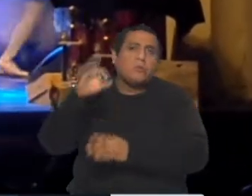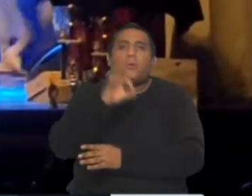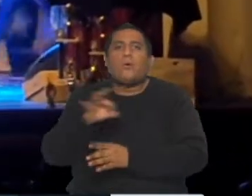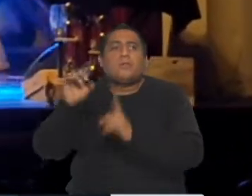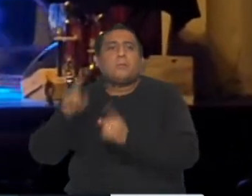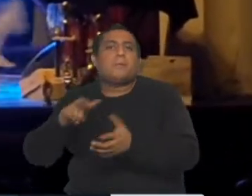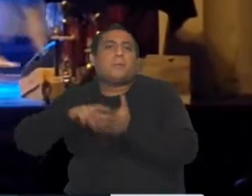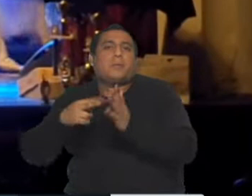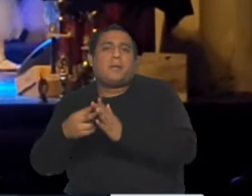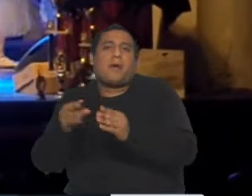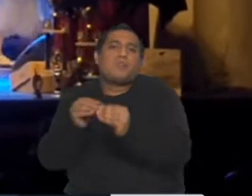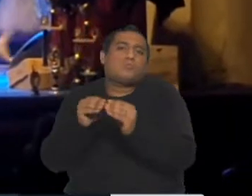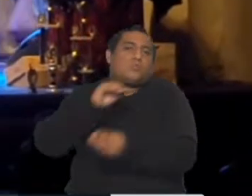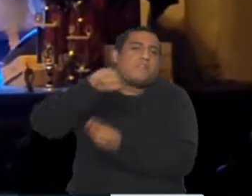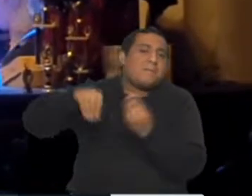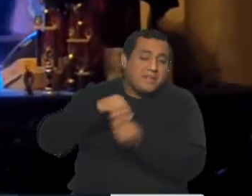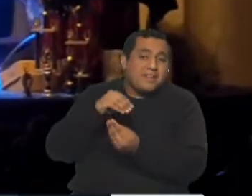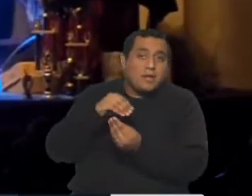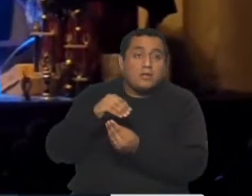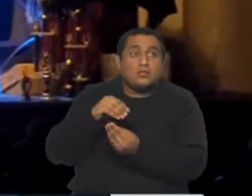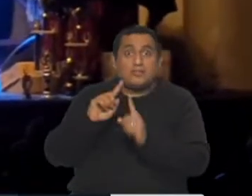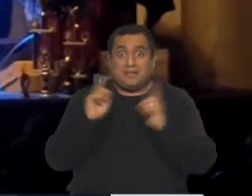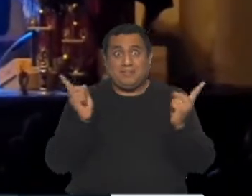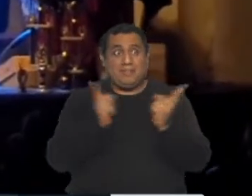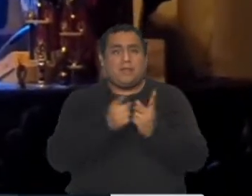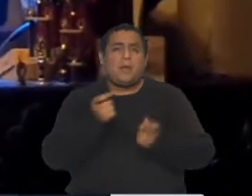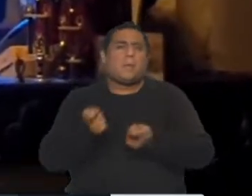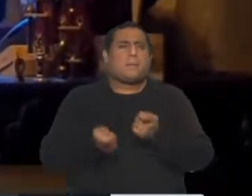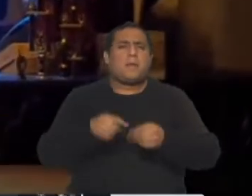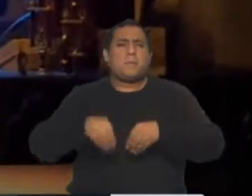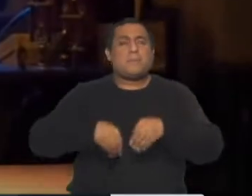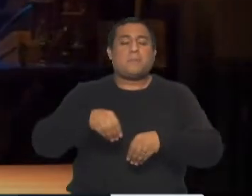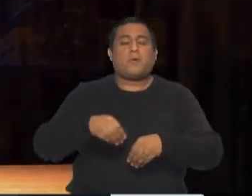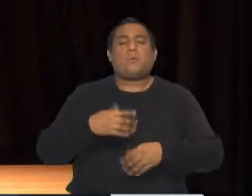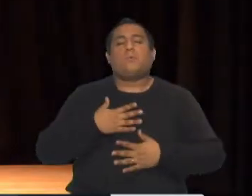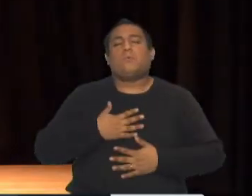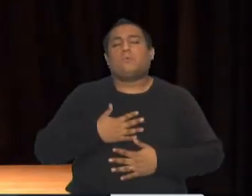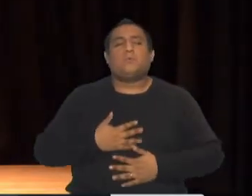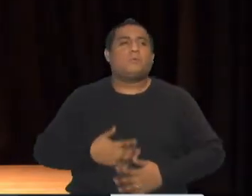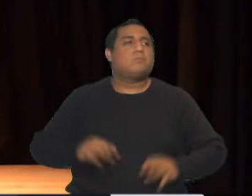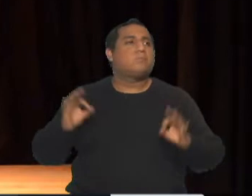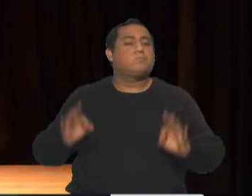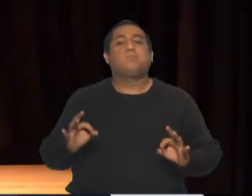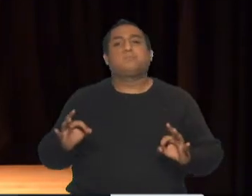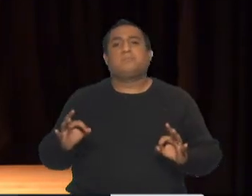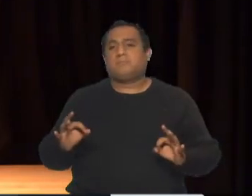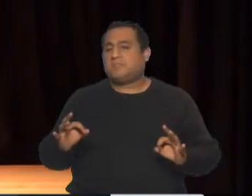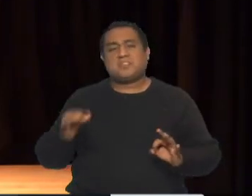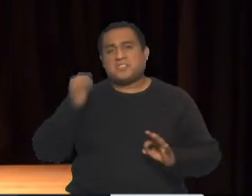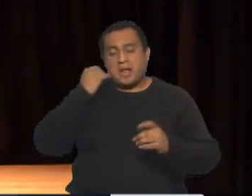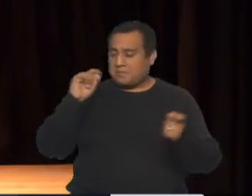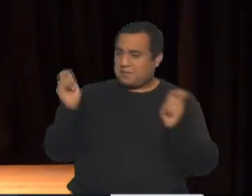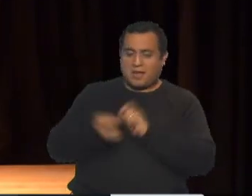cuestiones familiares. Y ese es su lugar de felicidad plena, o sea, de plenitud. Ellos entran, se ponen a bailar y ya